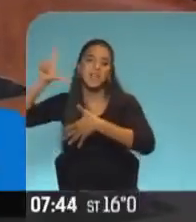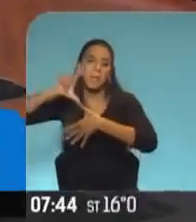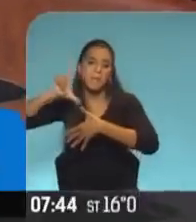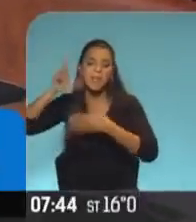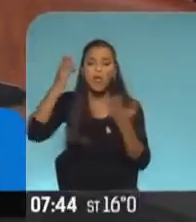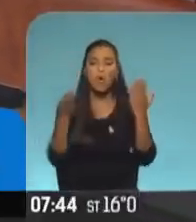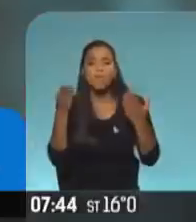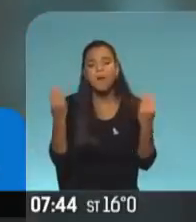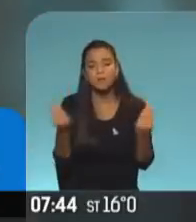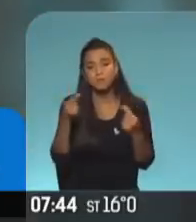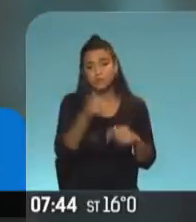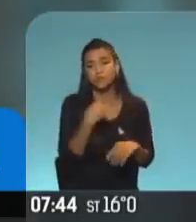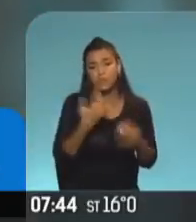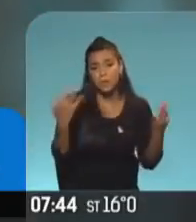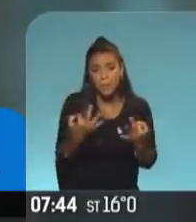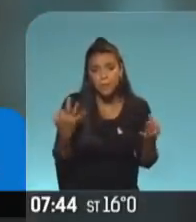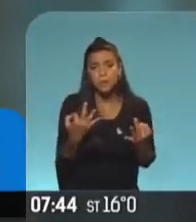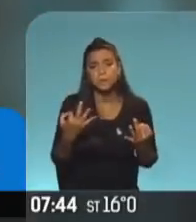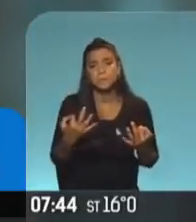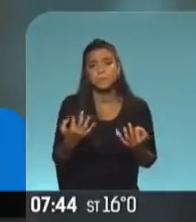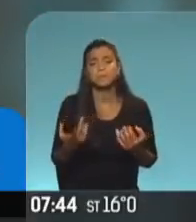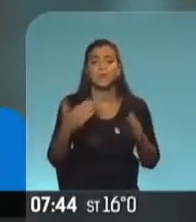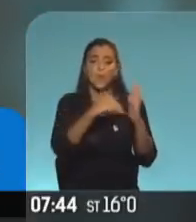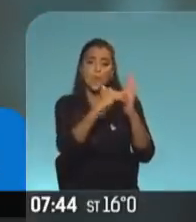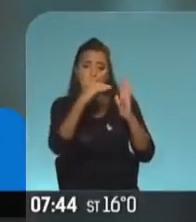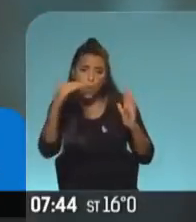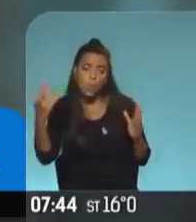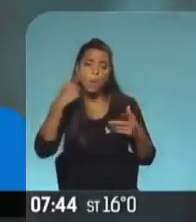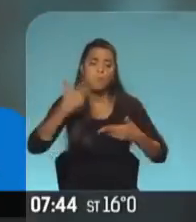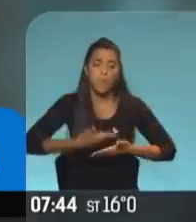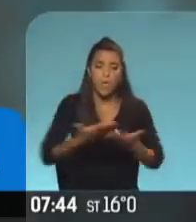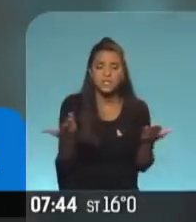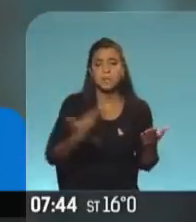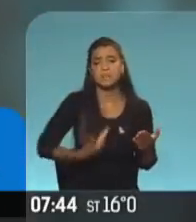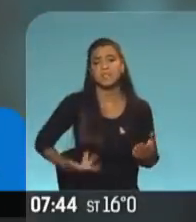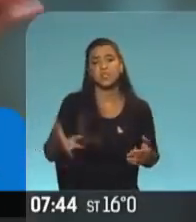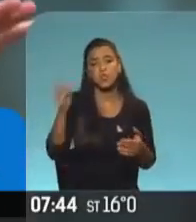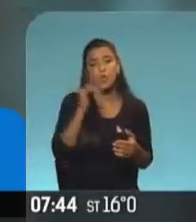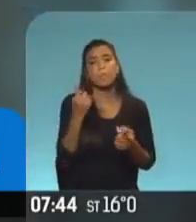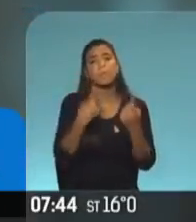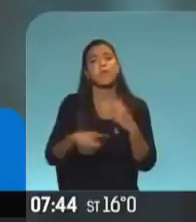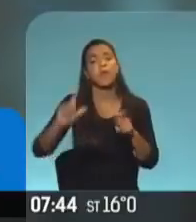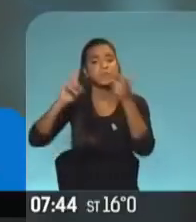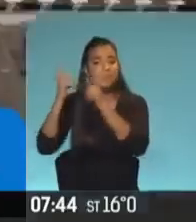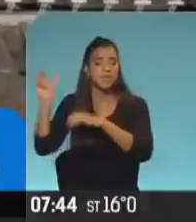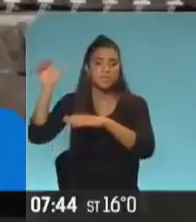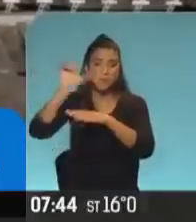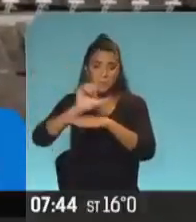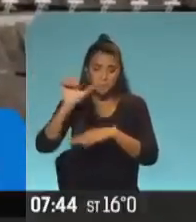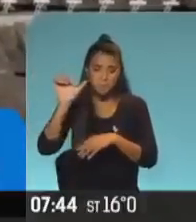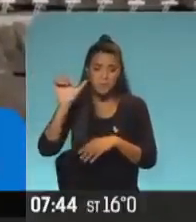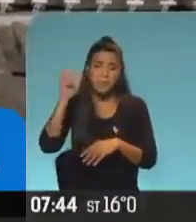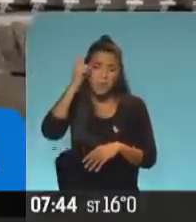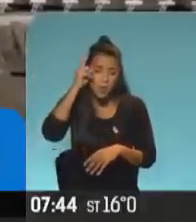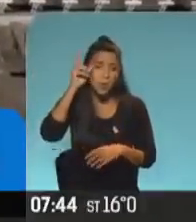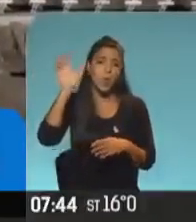¿qué Mira, estamos bien, obviamente, las curvas lo muestra el presidente todos los días. Ahora, la experiencia de Perú, de Ecuador, incluso de